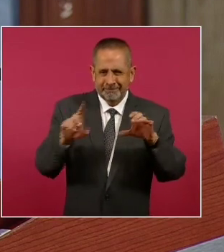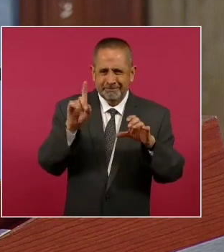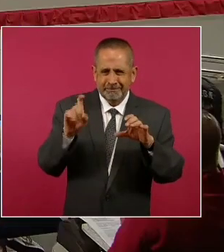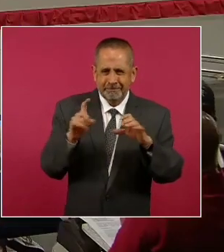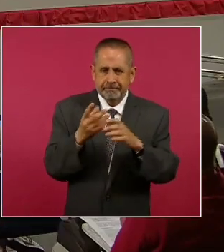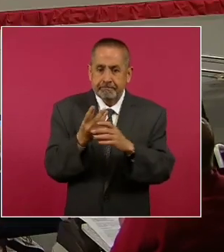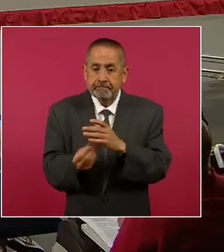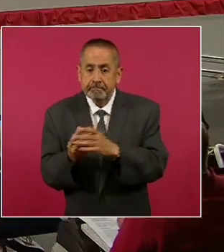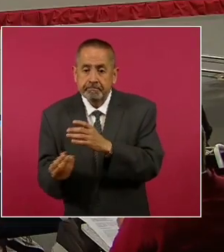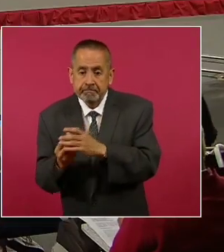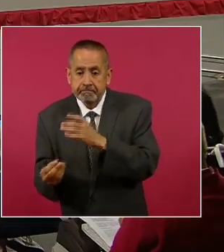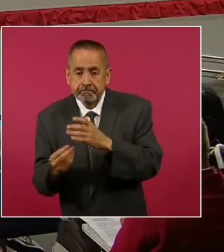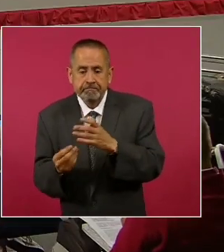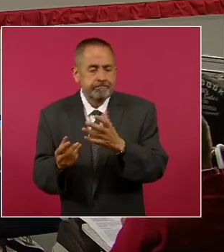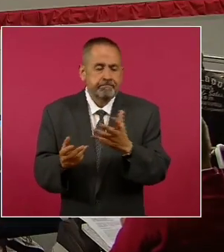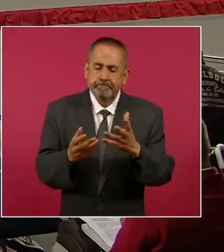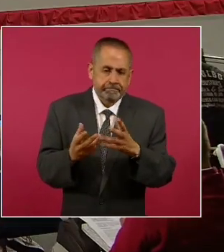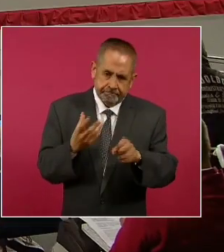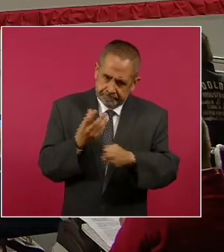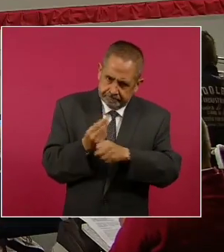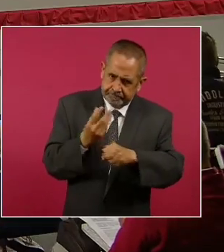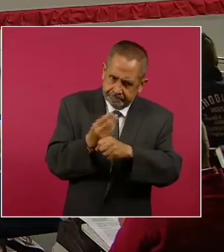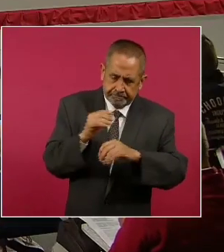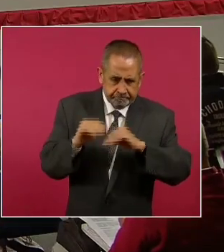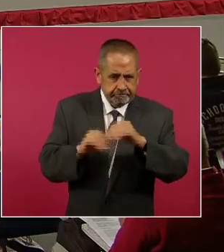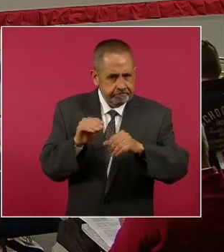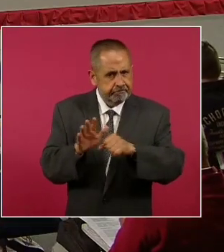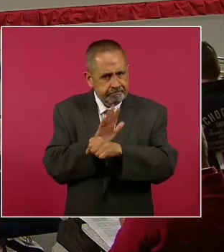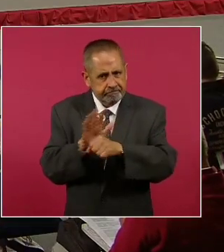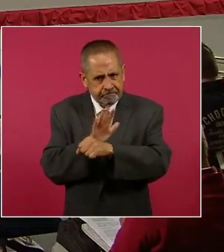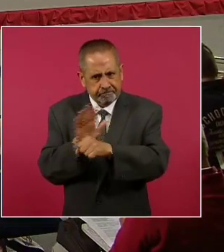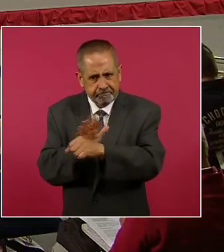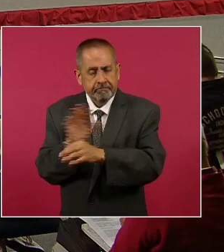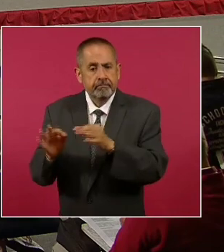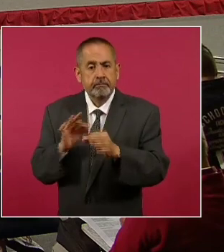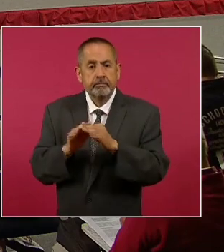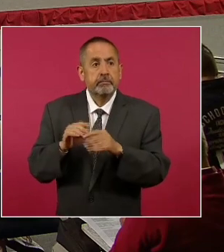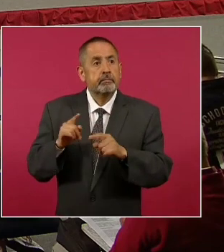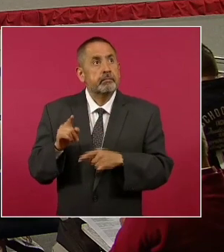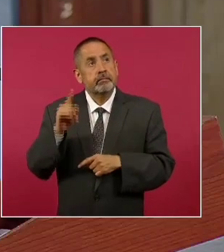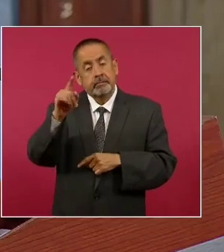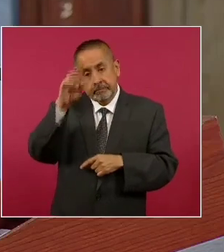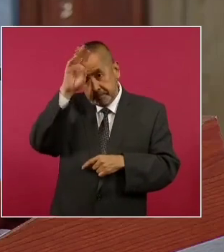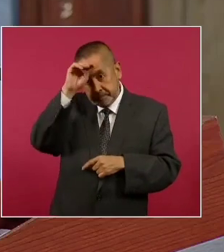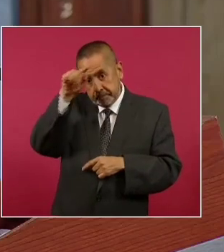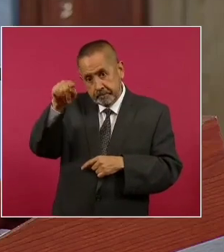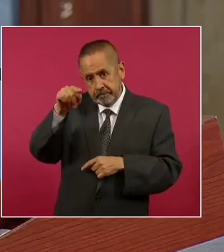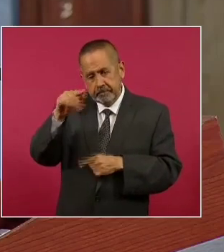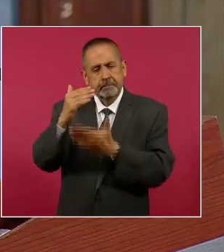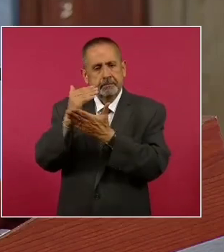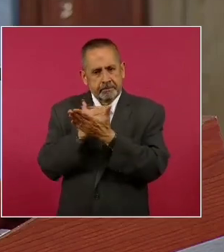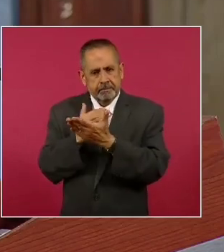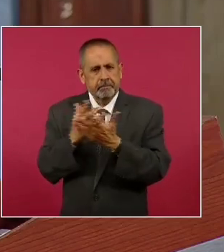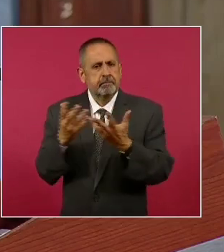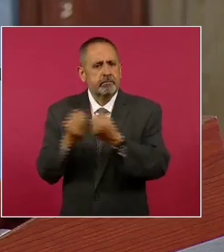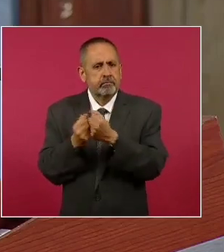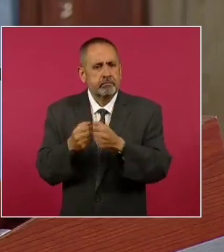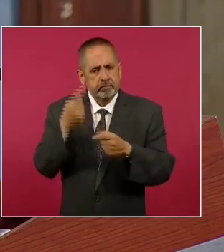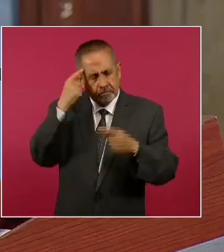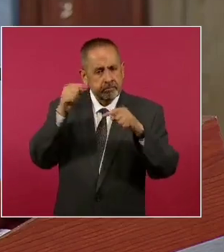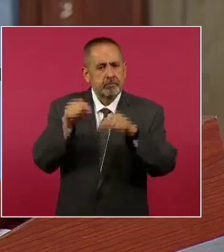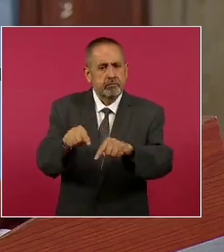potable en la zona metropolitana de Monterrey, establecer acciones para reducir estas fugas en